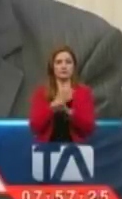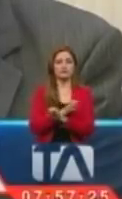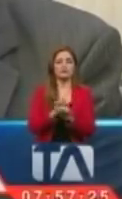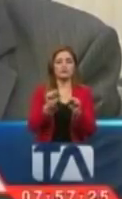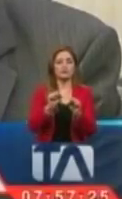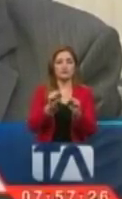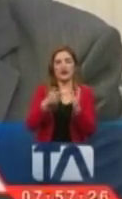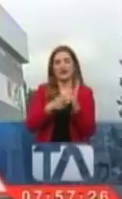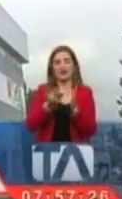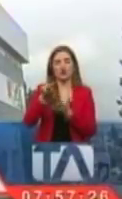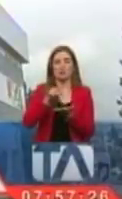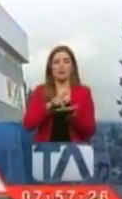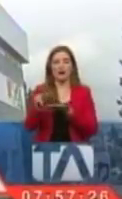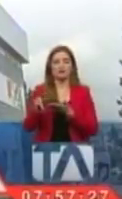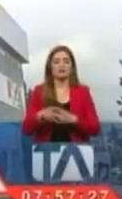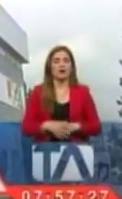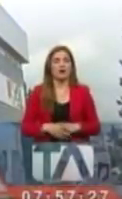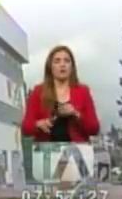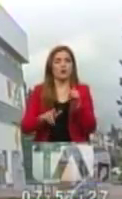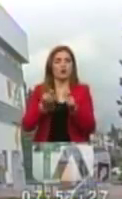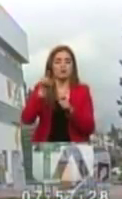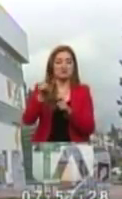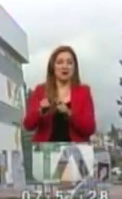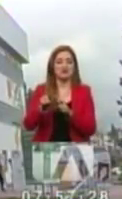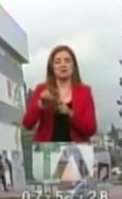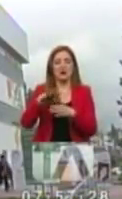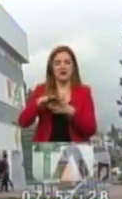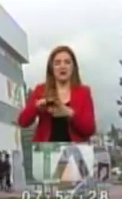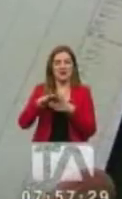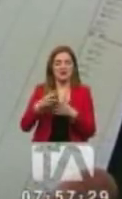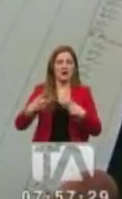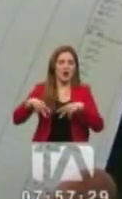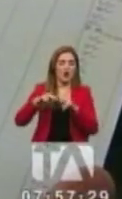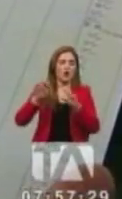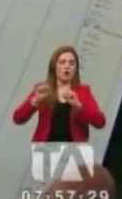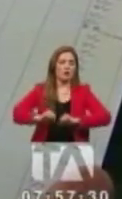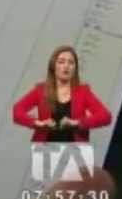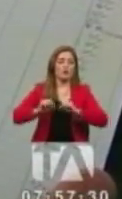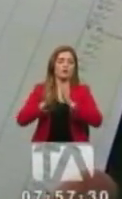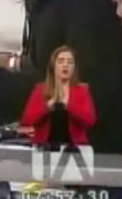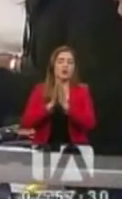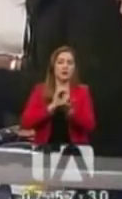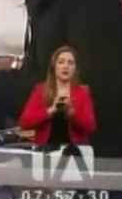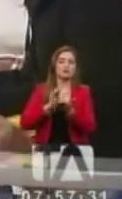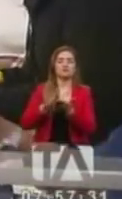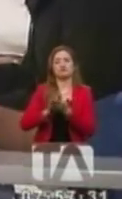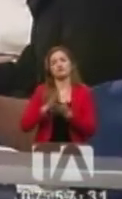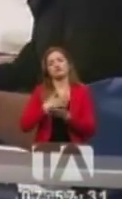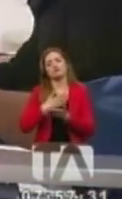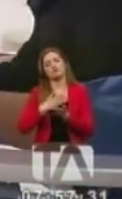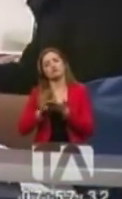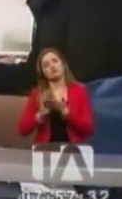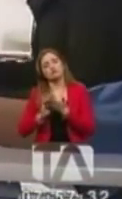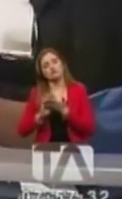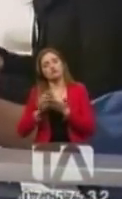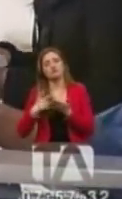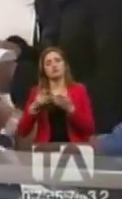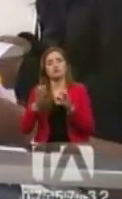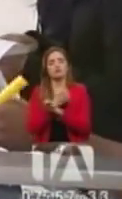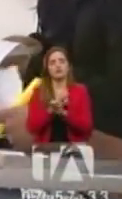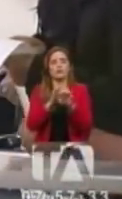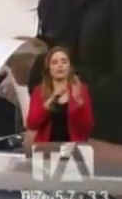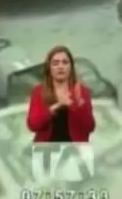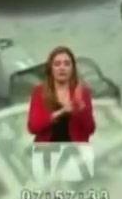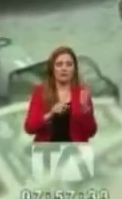los intereses los usuarios con mora o valores pendientes también pueden pedir el indulto de sus intereses en el servicio de